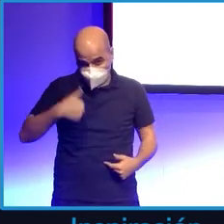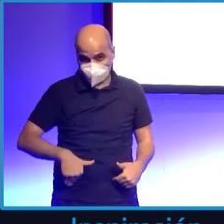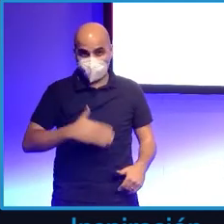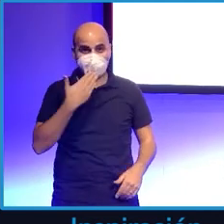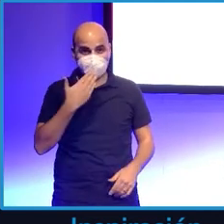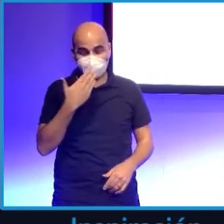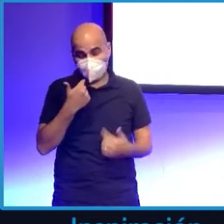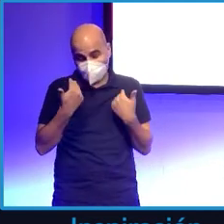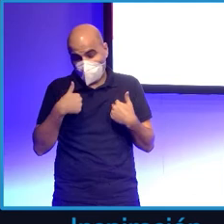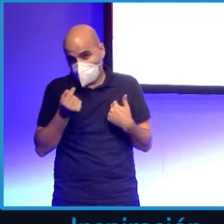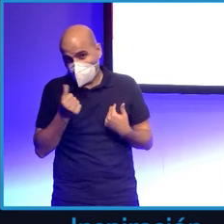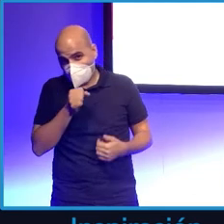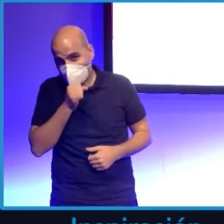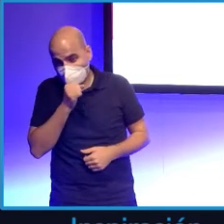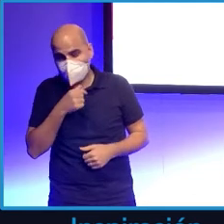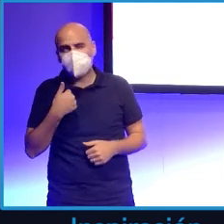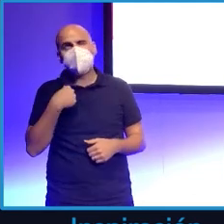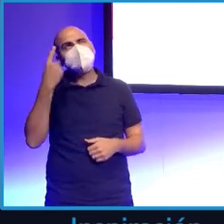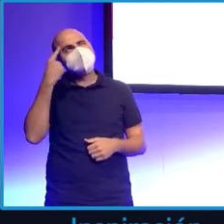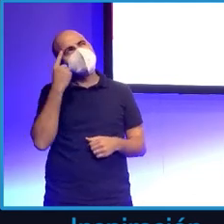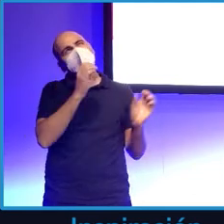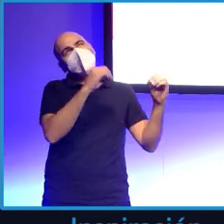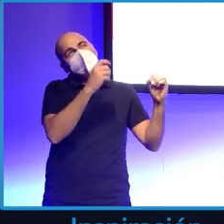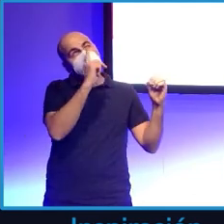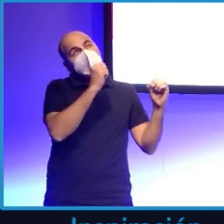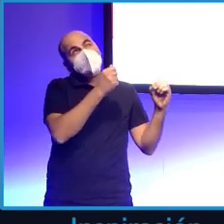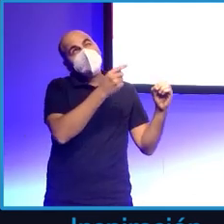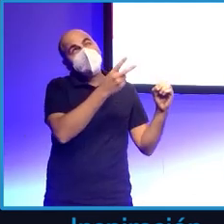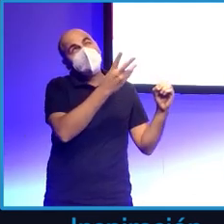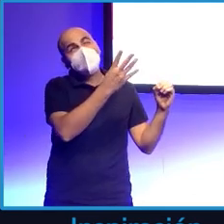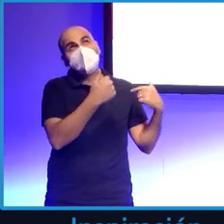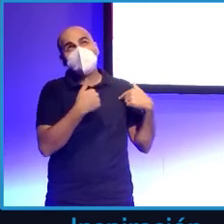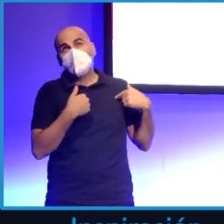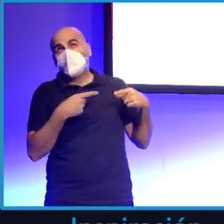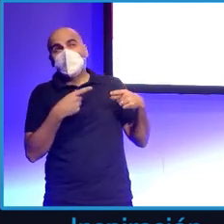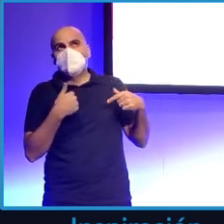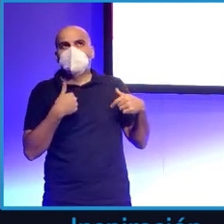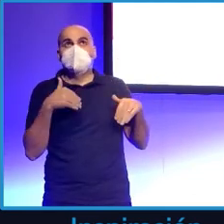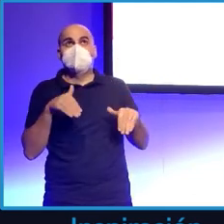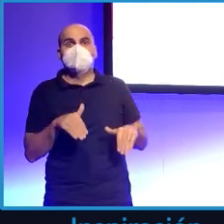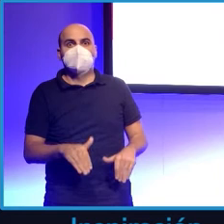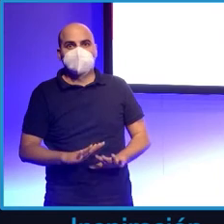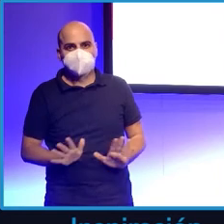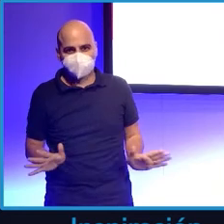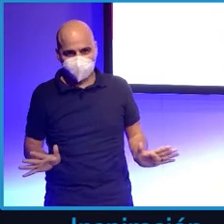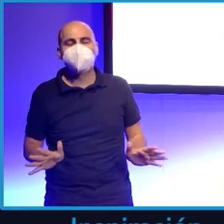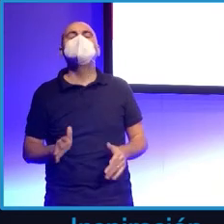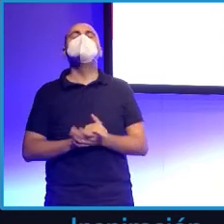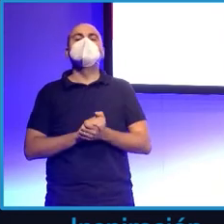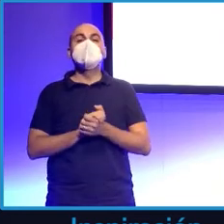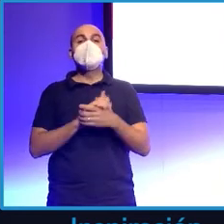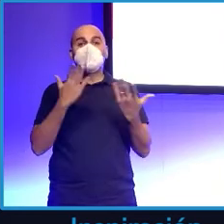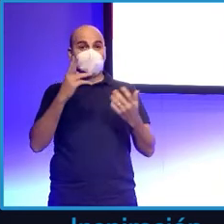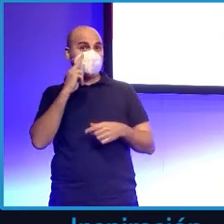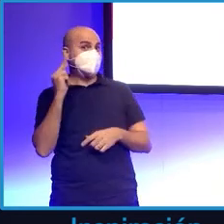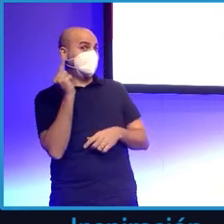llega un momento que a partir de que empiezan a subir ciertos años ya me voy restando con lo cual esto en su momento era una métrica visual pero